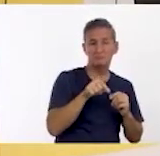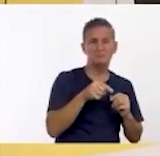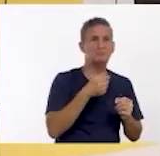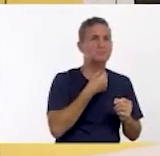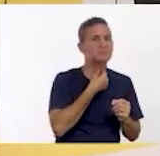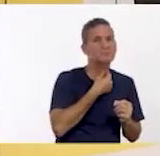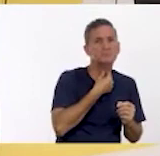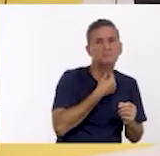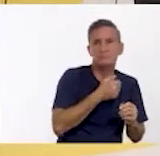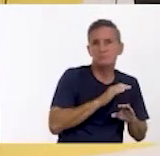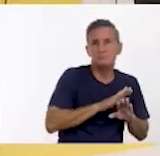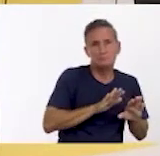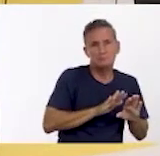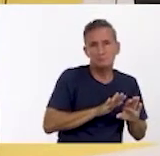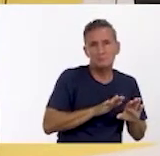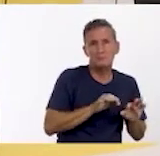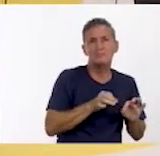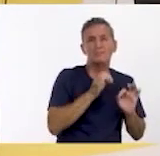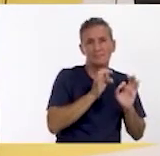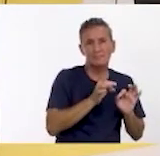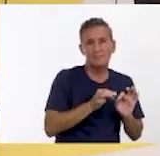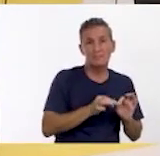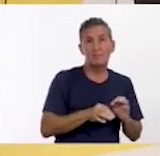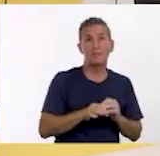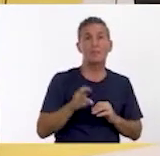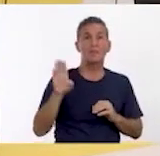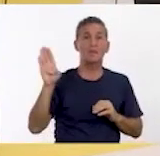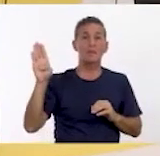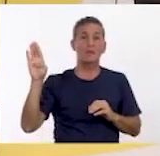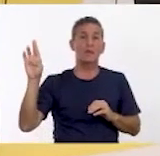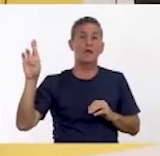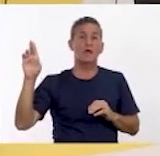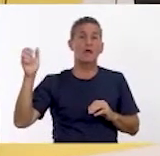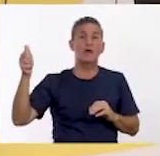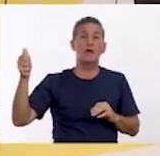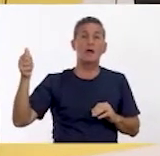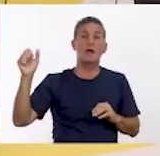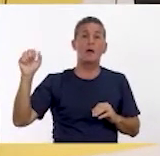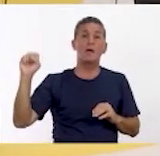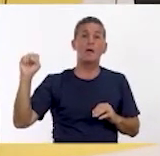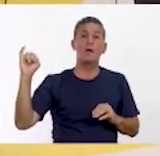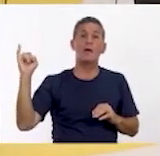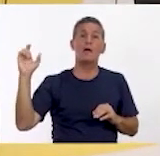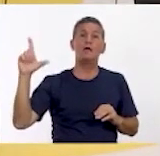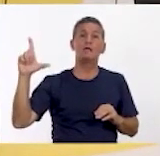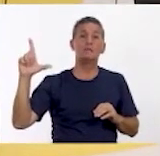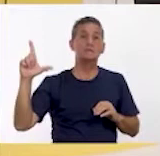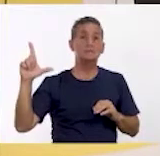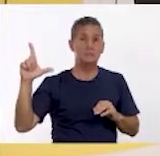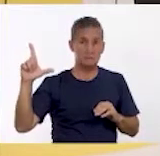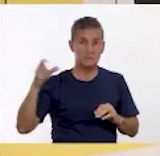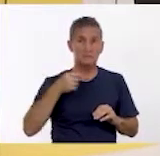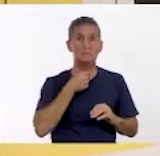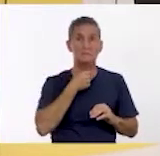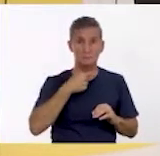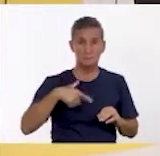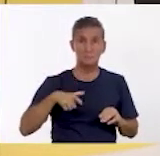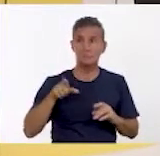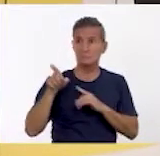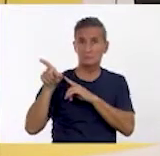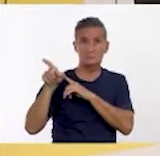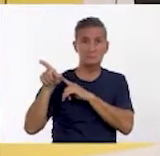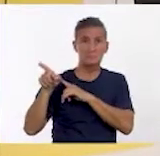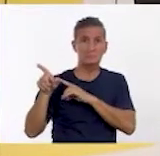Lo vemos en Brasil que tanto se habla, sin embargo cuando vamos a esos barrios, a esas grandes ciudades tan